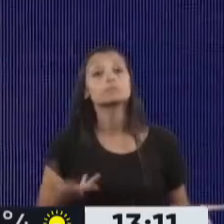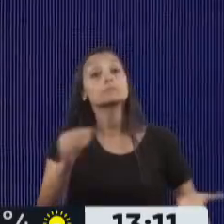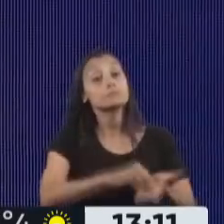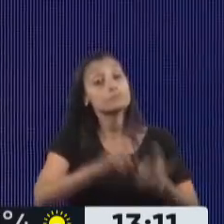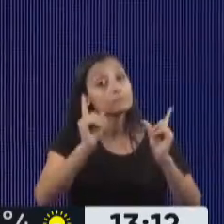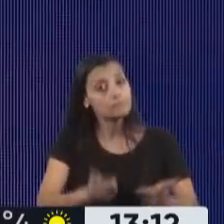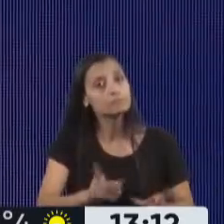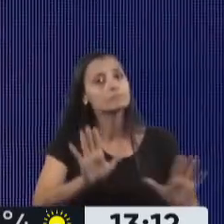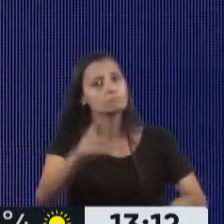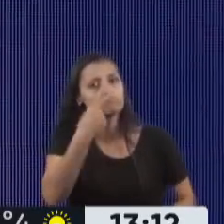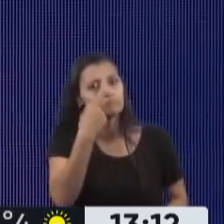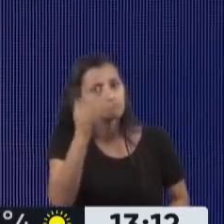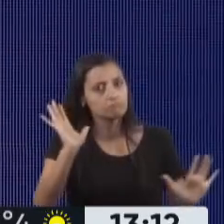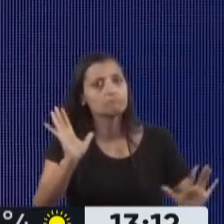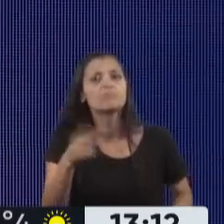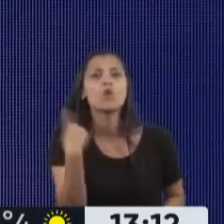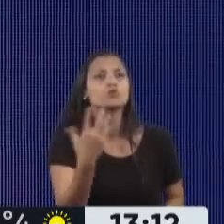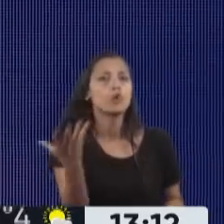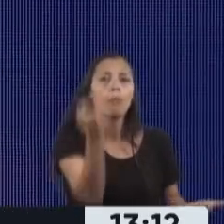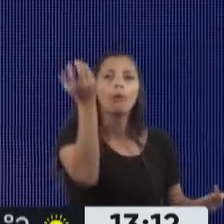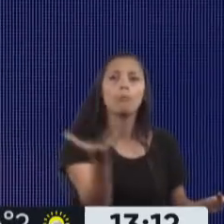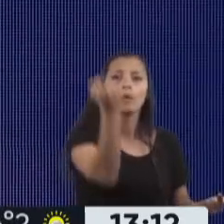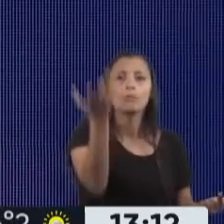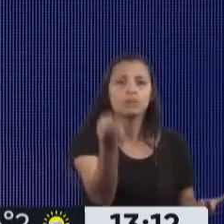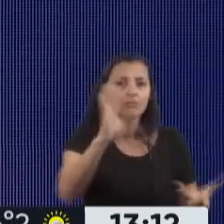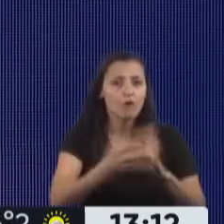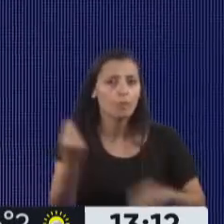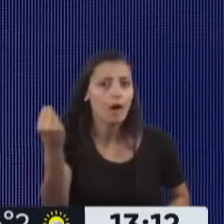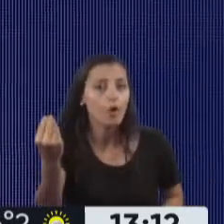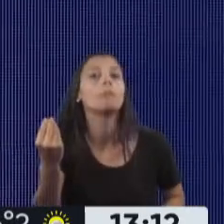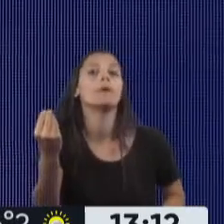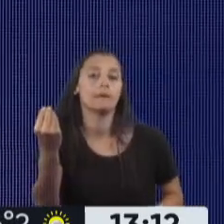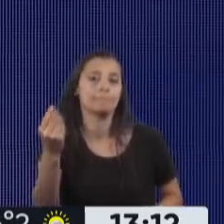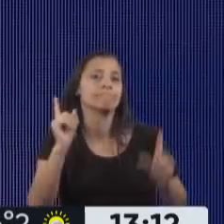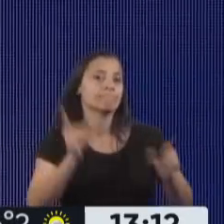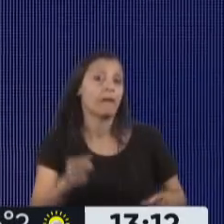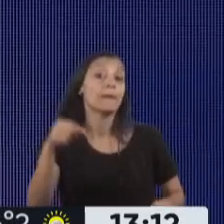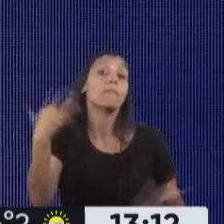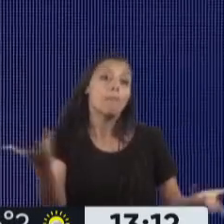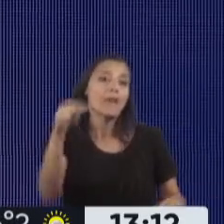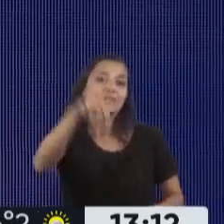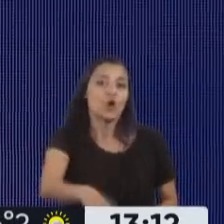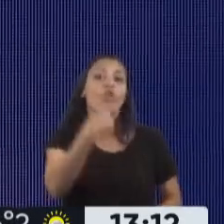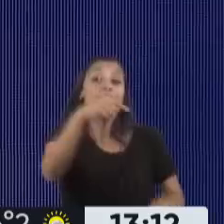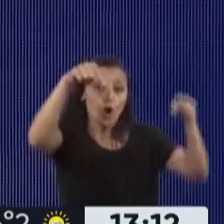Además, también es muy interesante cómo se logró esto, porque esto también hace que esta vez sea